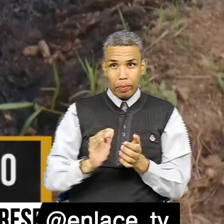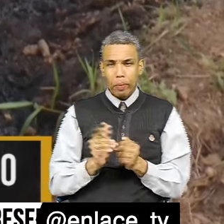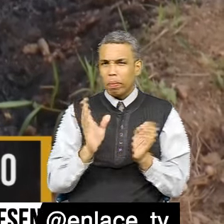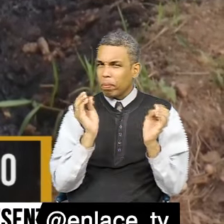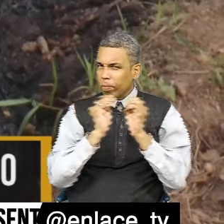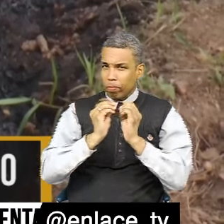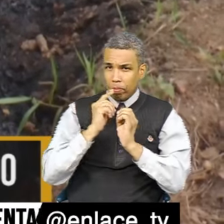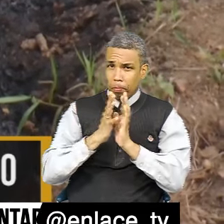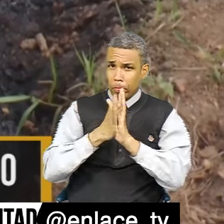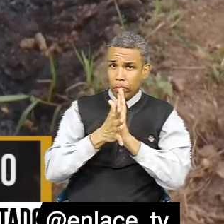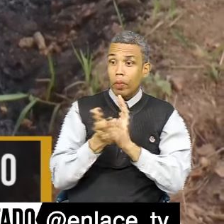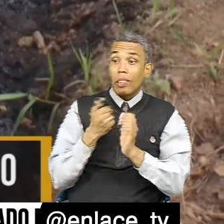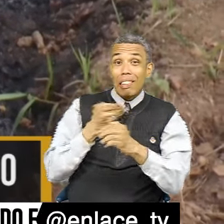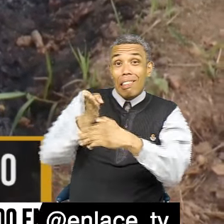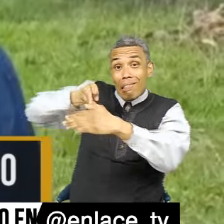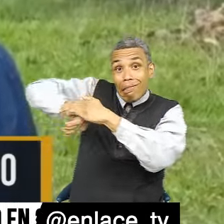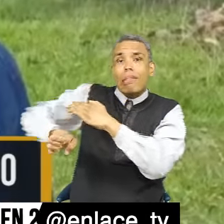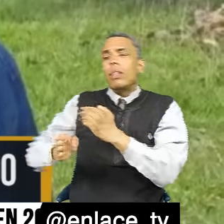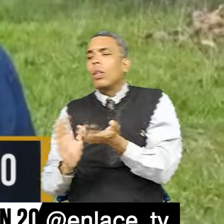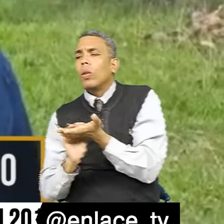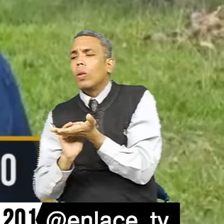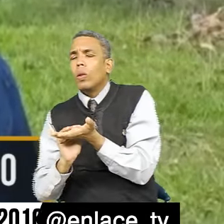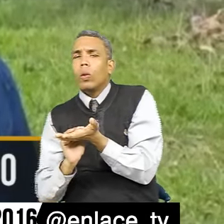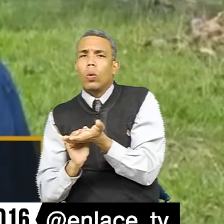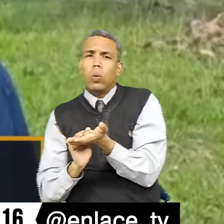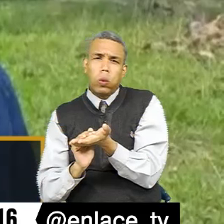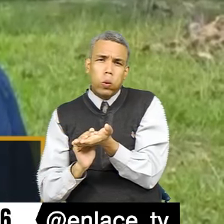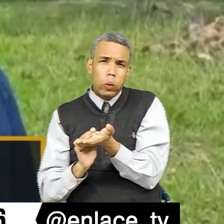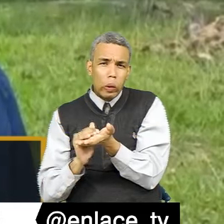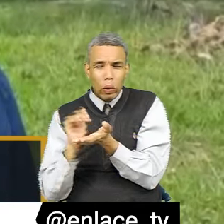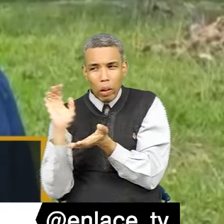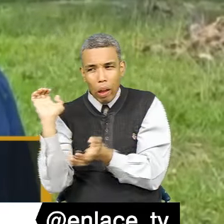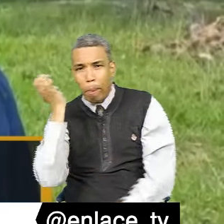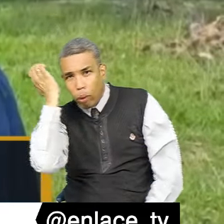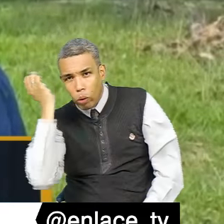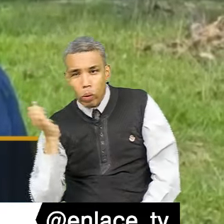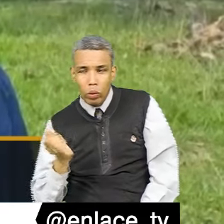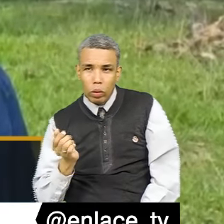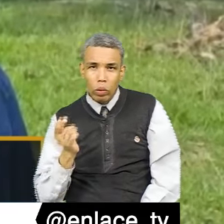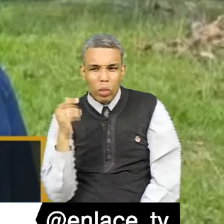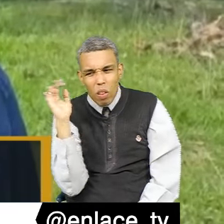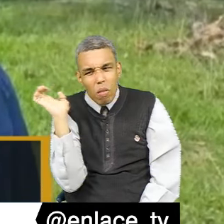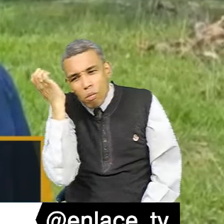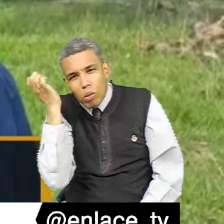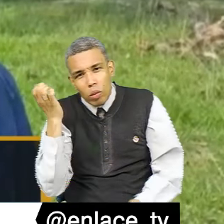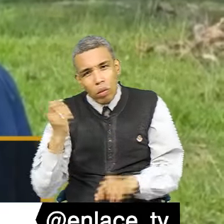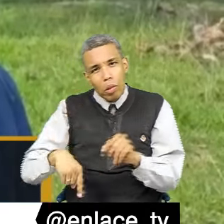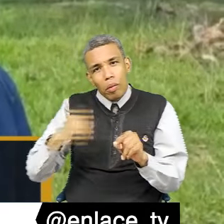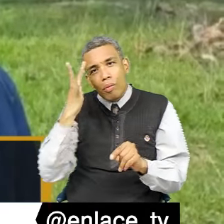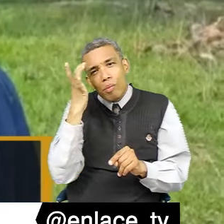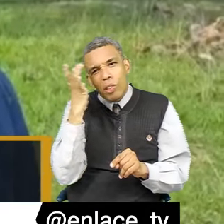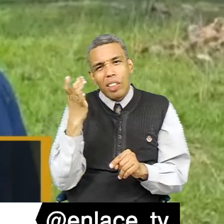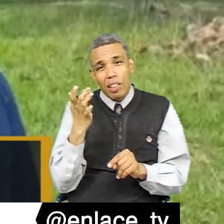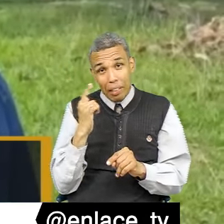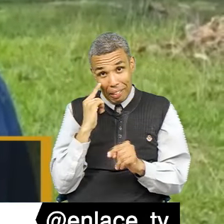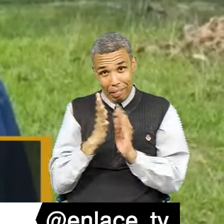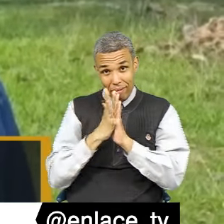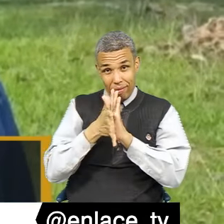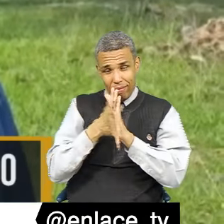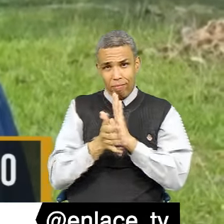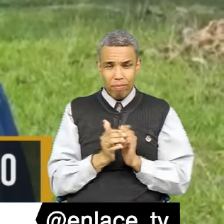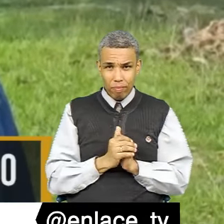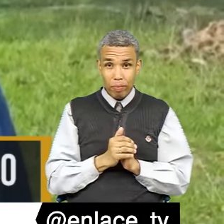la misma para el ingreso al predio afectado. El mayor obstáculo que hemos tenido durante esta semana para el control de los